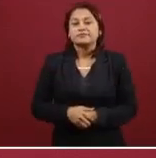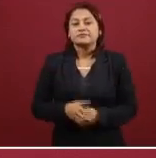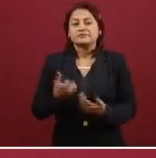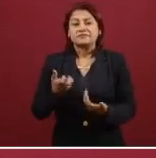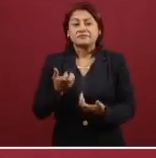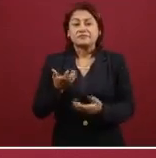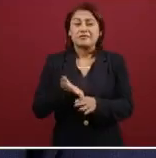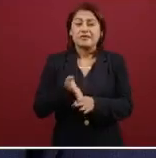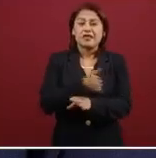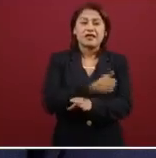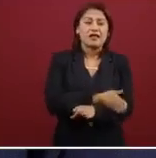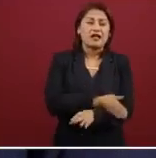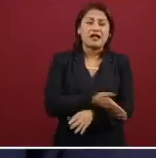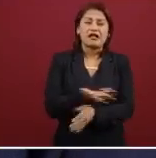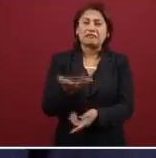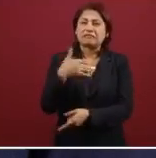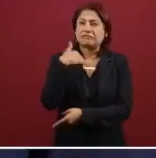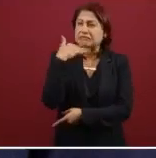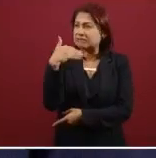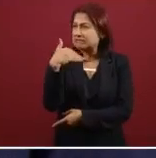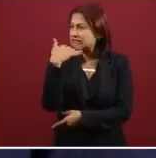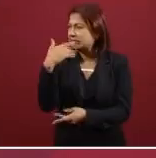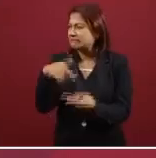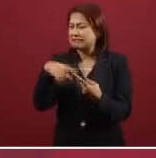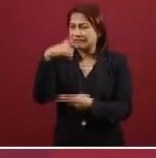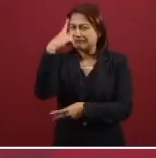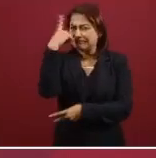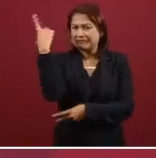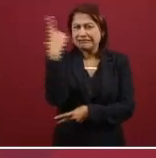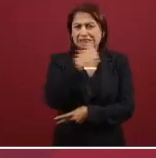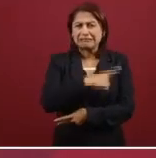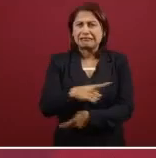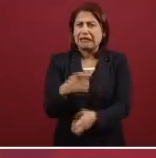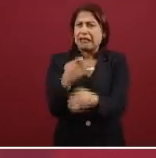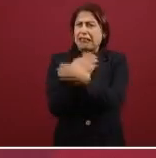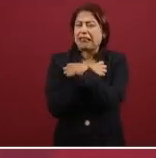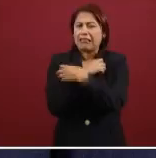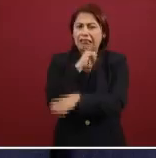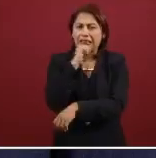podredumbre, de inmoralidad.